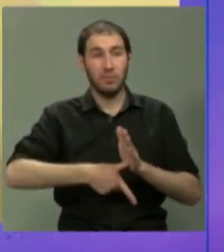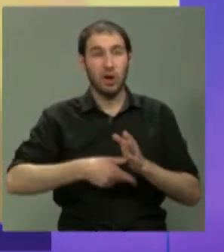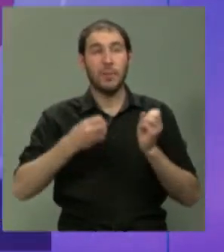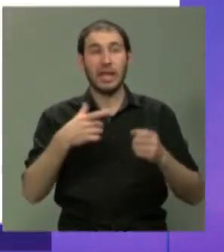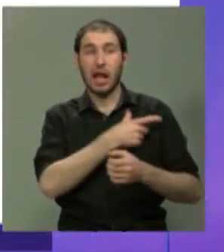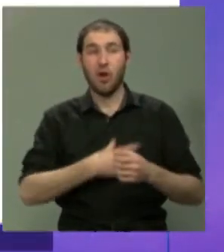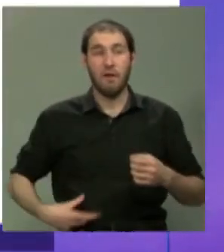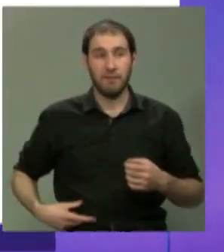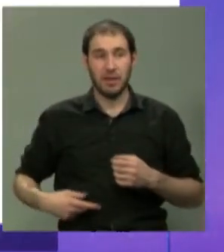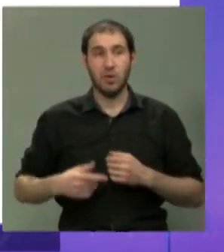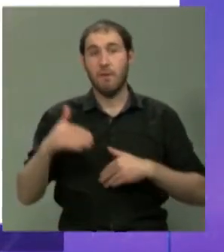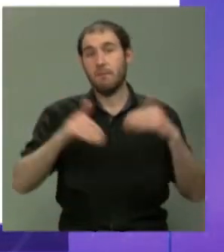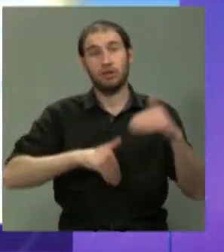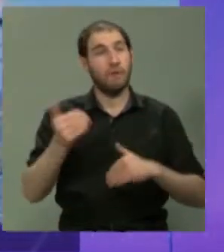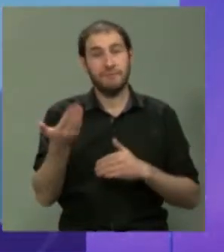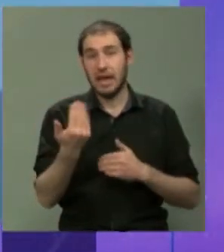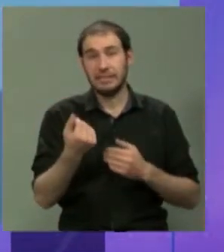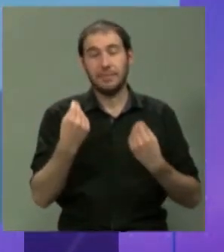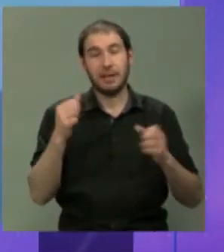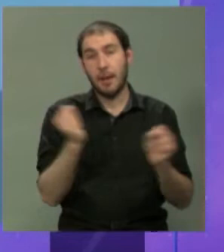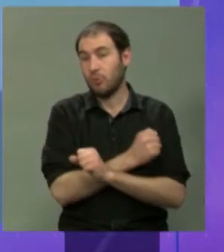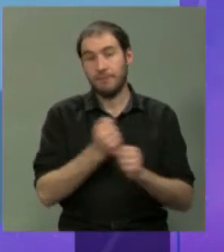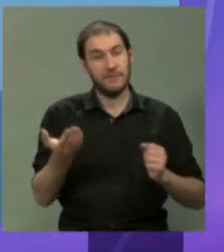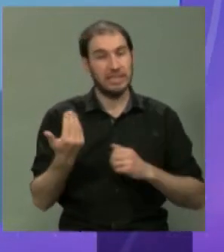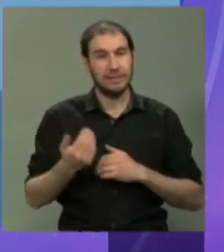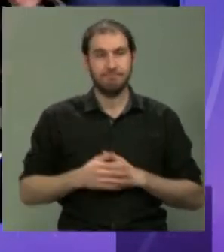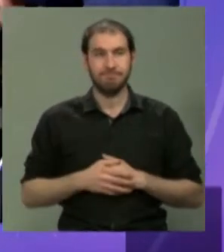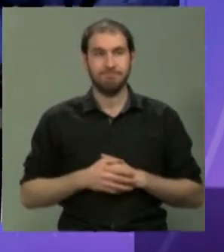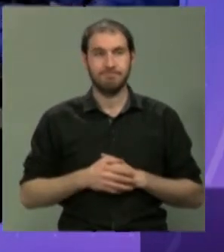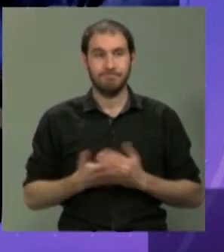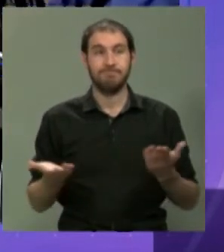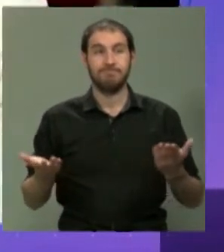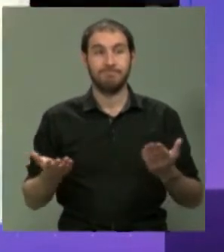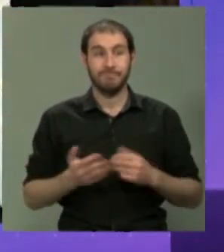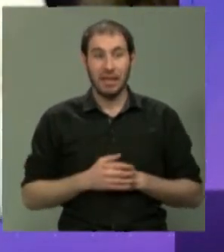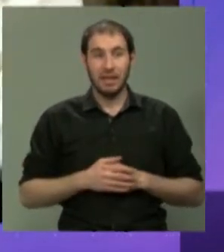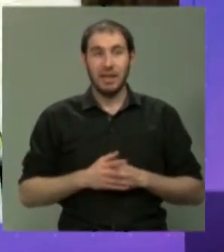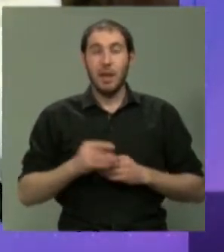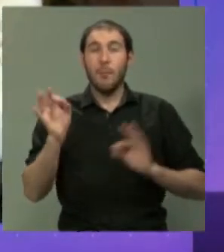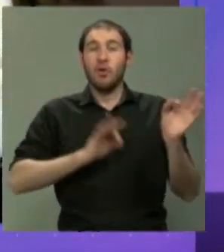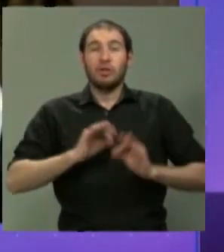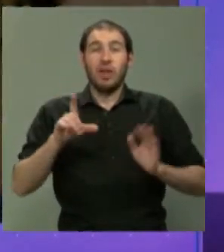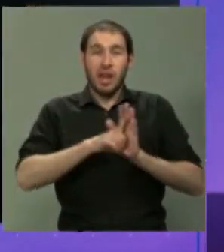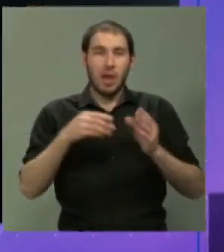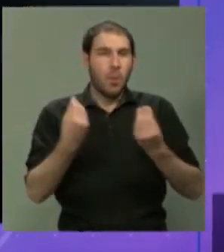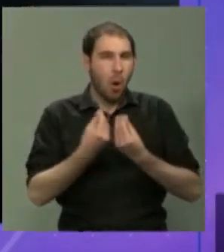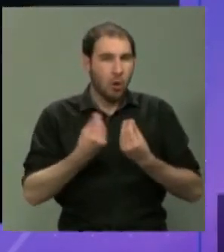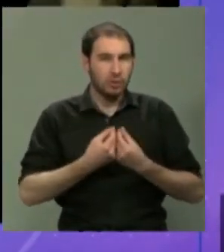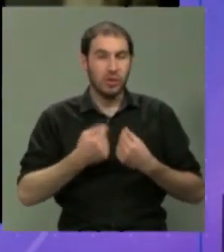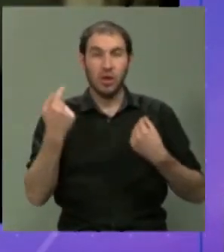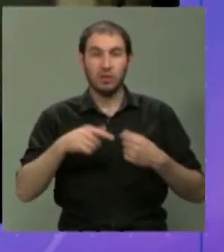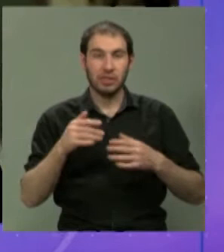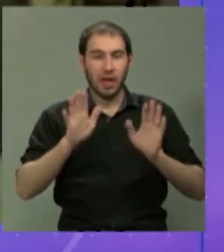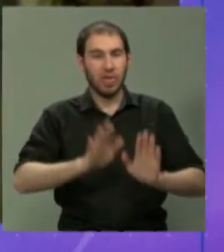el gobierno no contaba con los votos suficientes para aprobarlo. Bien, resulta que hay varios proyectos de ley y la cosa no